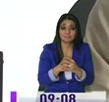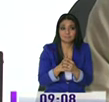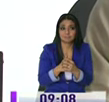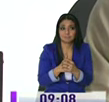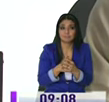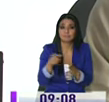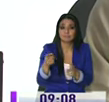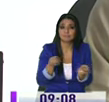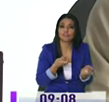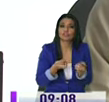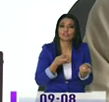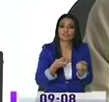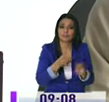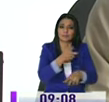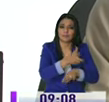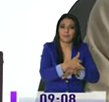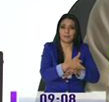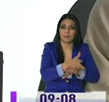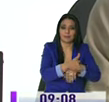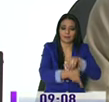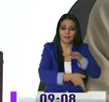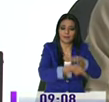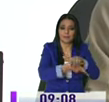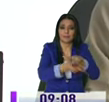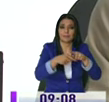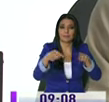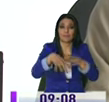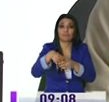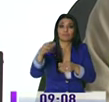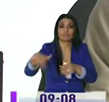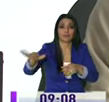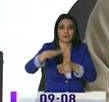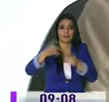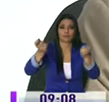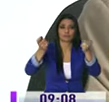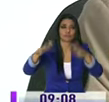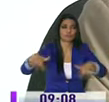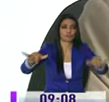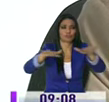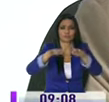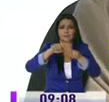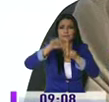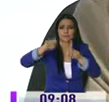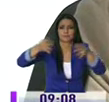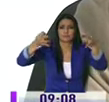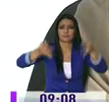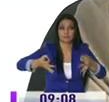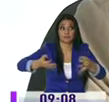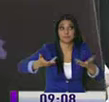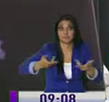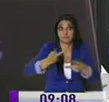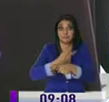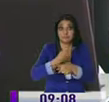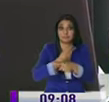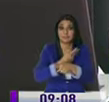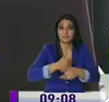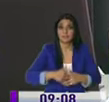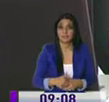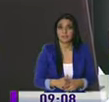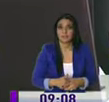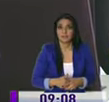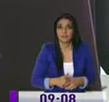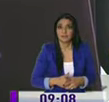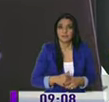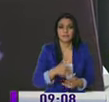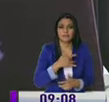tenían el control de esto fuera de los sistemas de control del estado y eso sería gravísimo lamenta que el ex